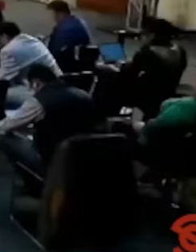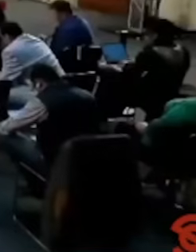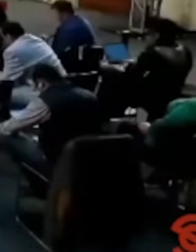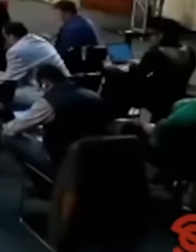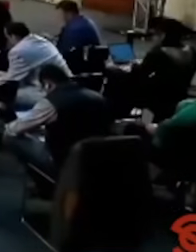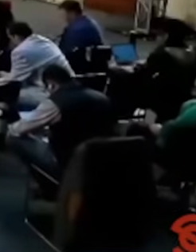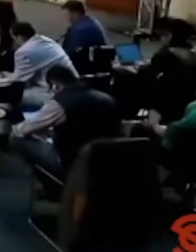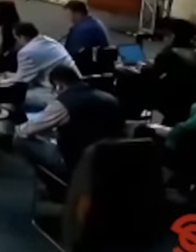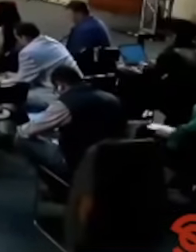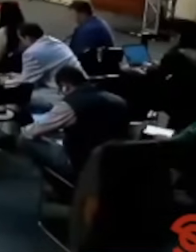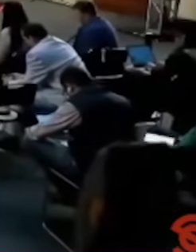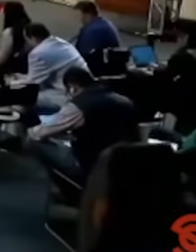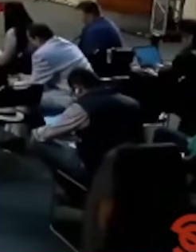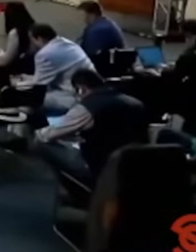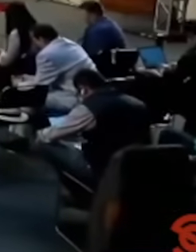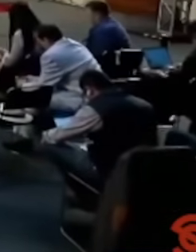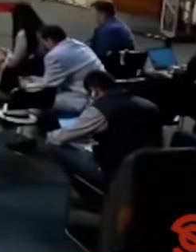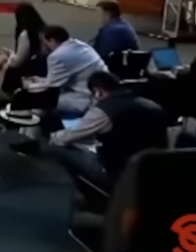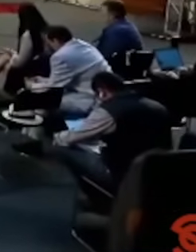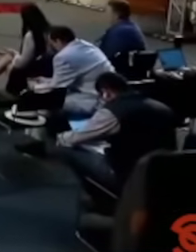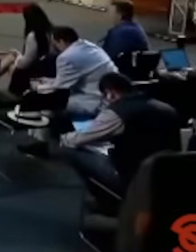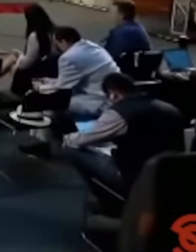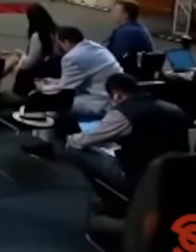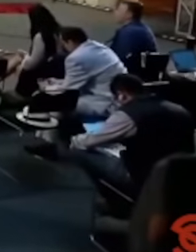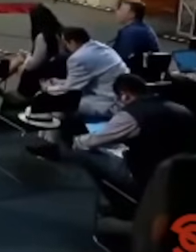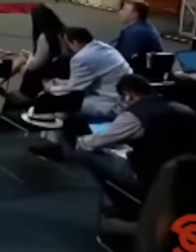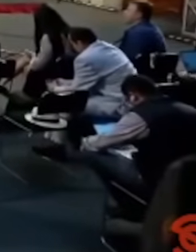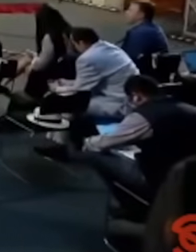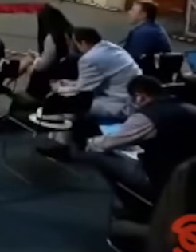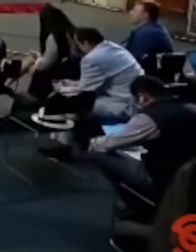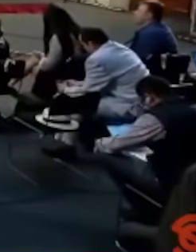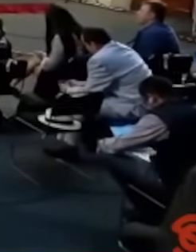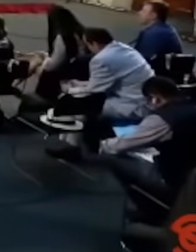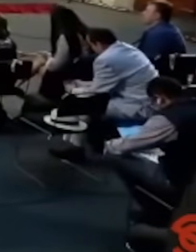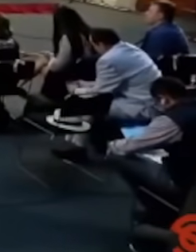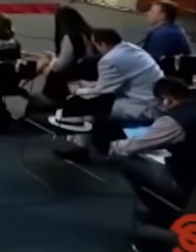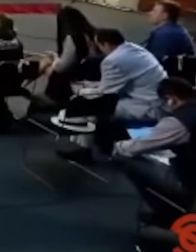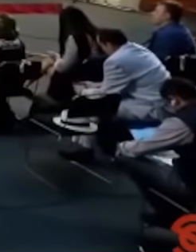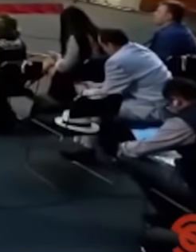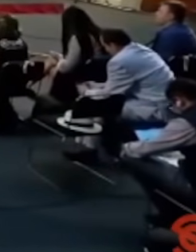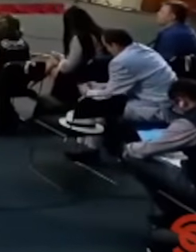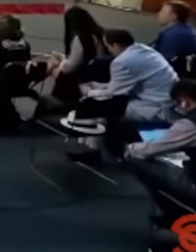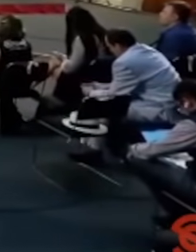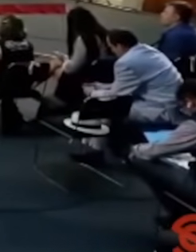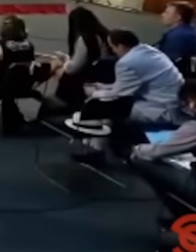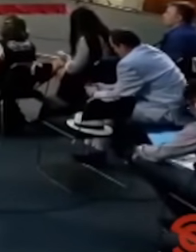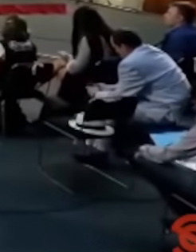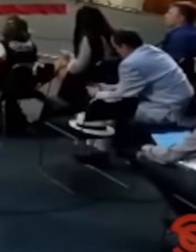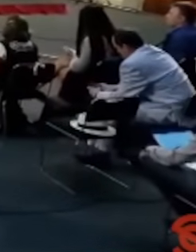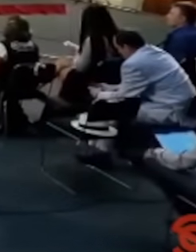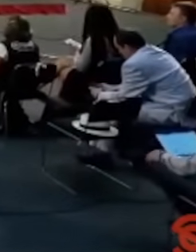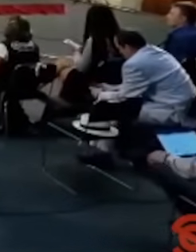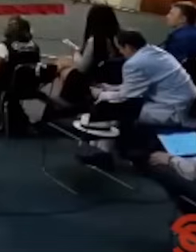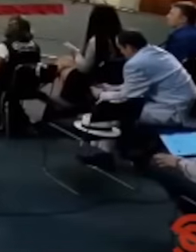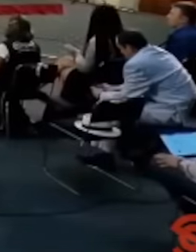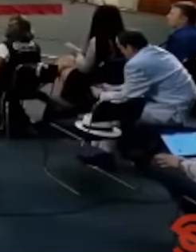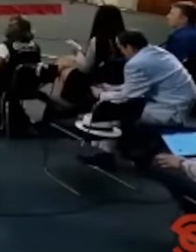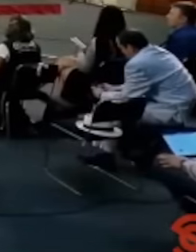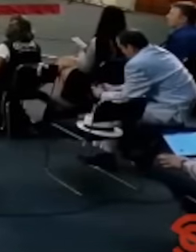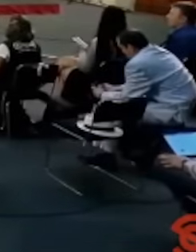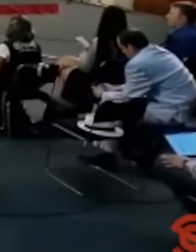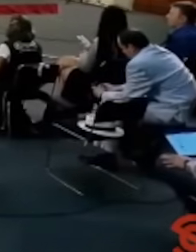informaron sobre una lista de los delincuentes o presuntos